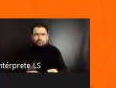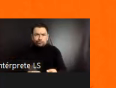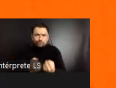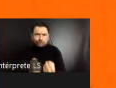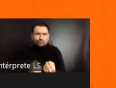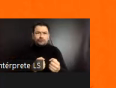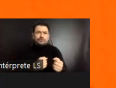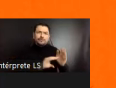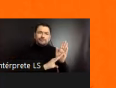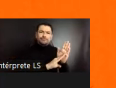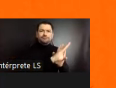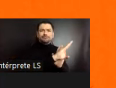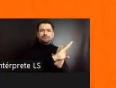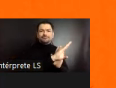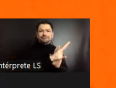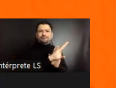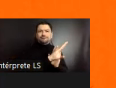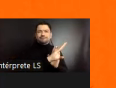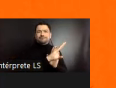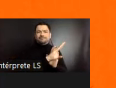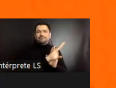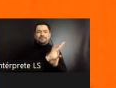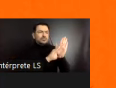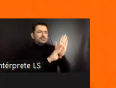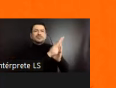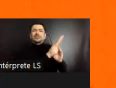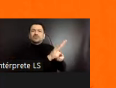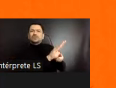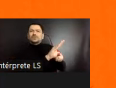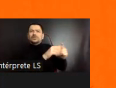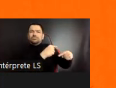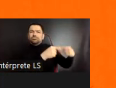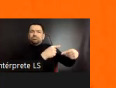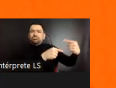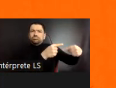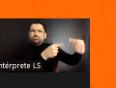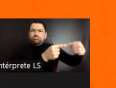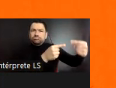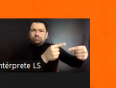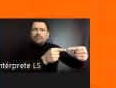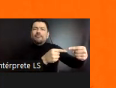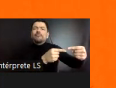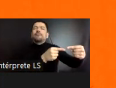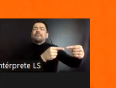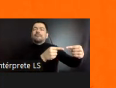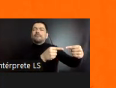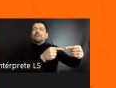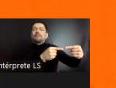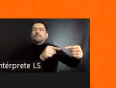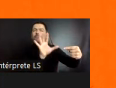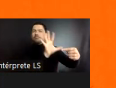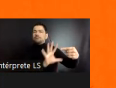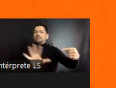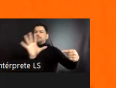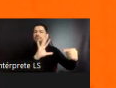el mapa de desarrollo de la ciudad y cómo esto funciona en todo el globo, todo el mundo. Necesitamos ver